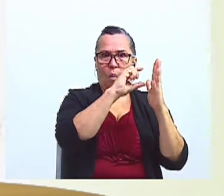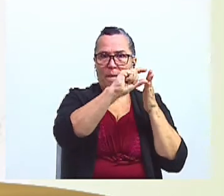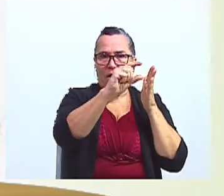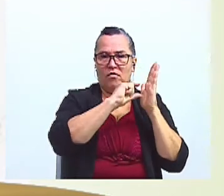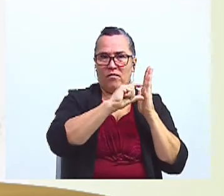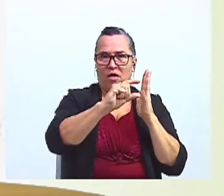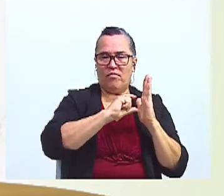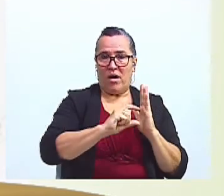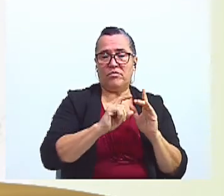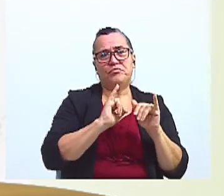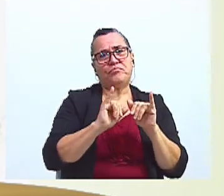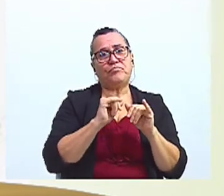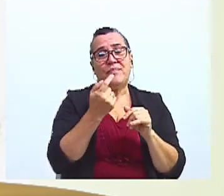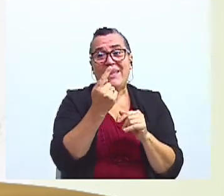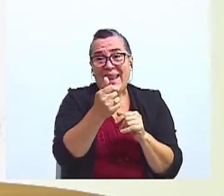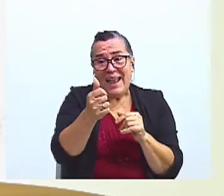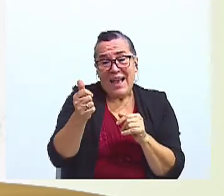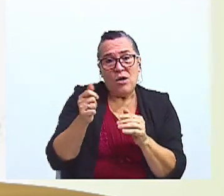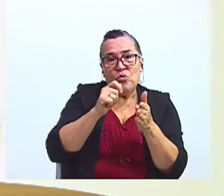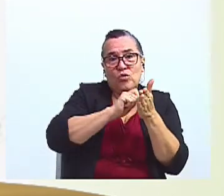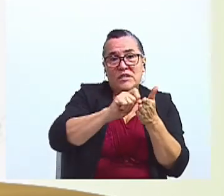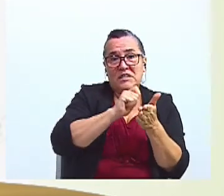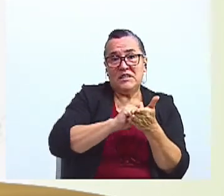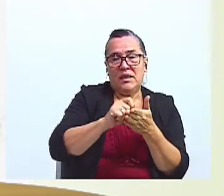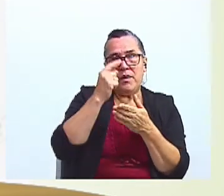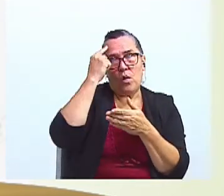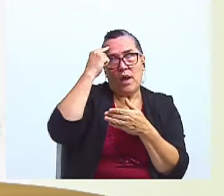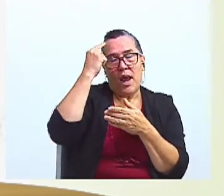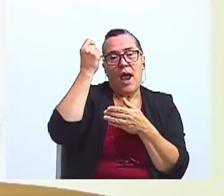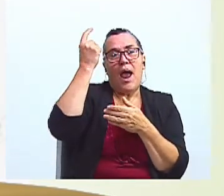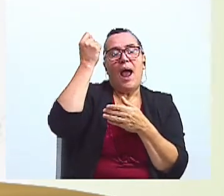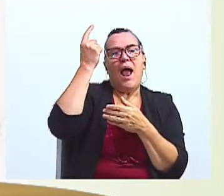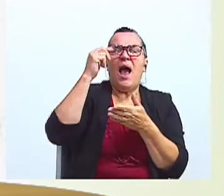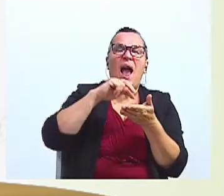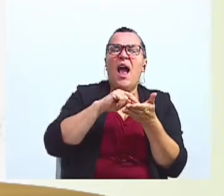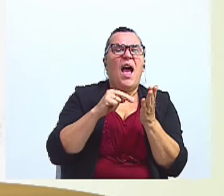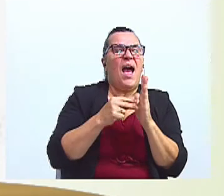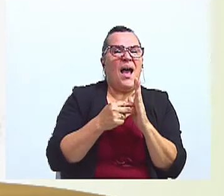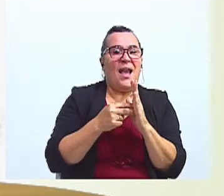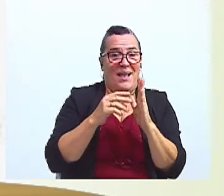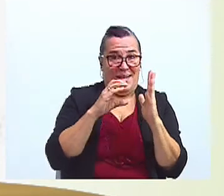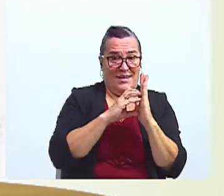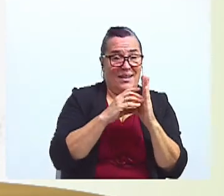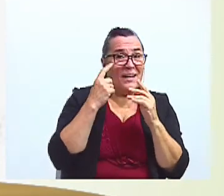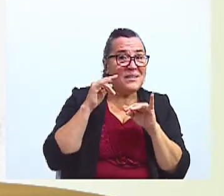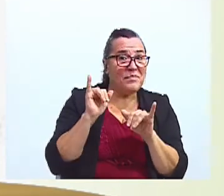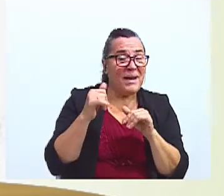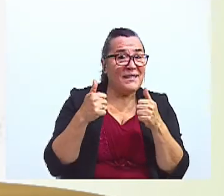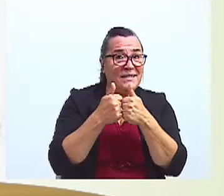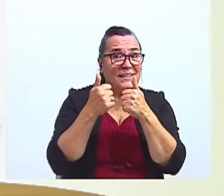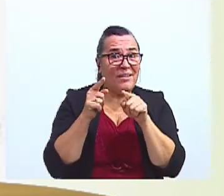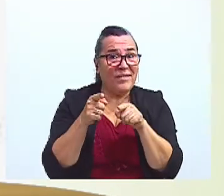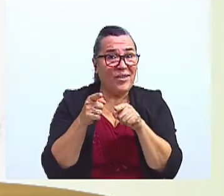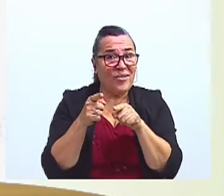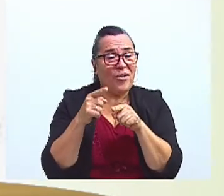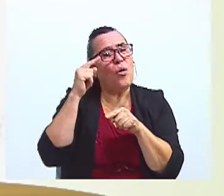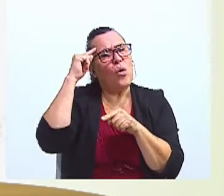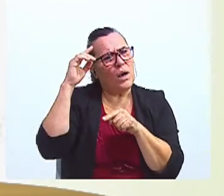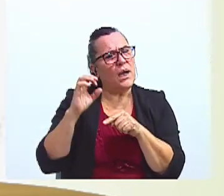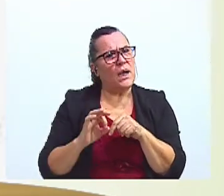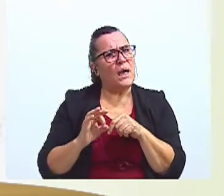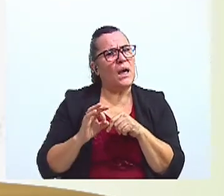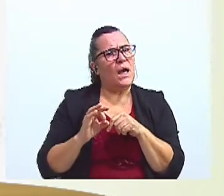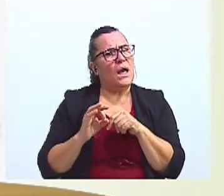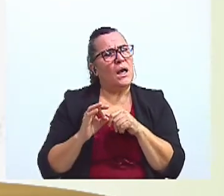uno va escribiendo lo que le quedó de ese texto. ¿Les parece este desafío? ¿Creen que es